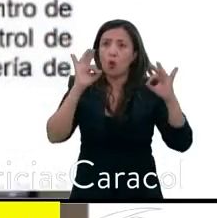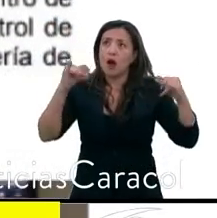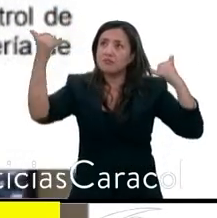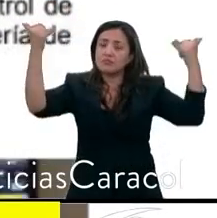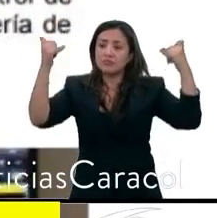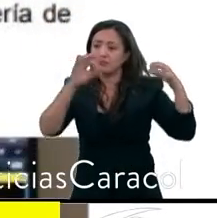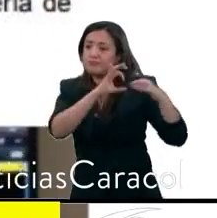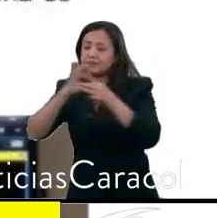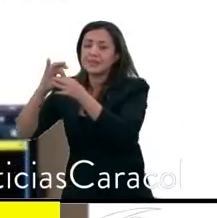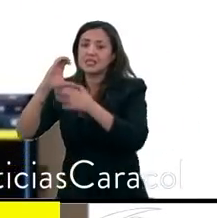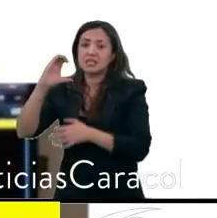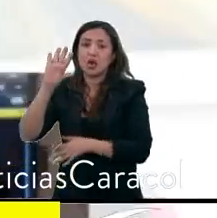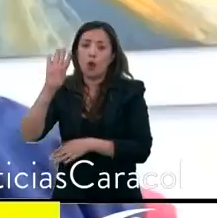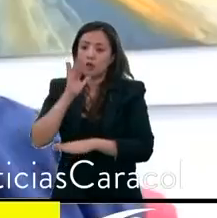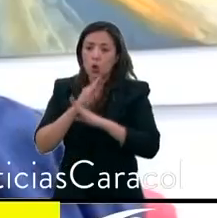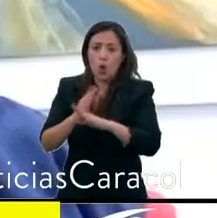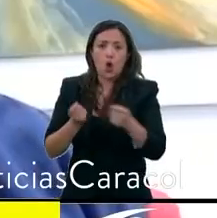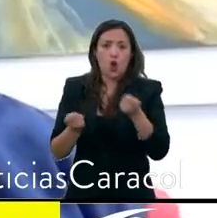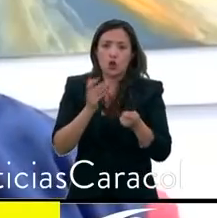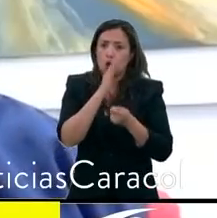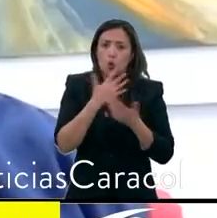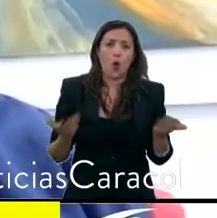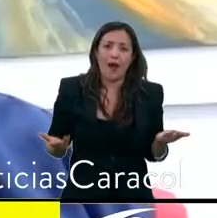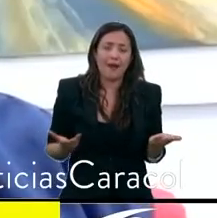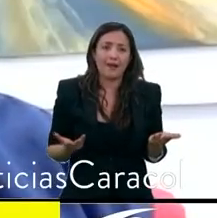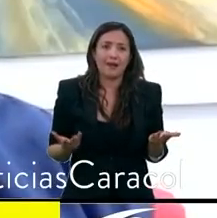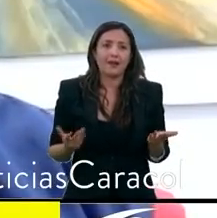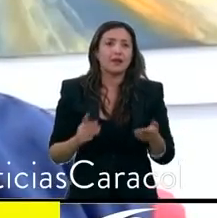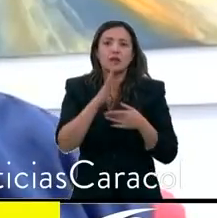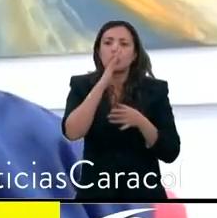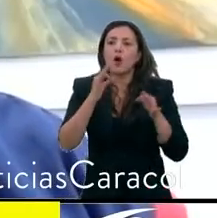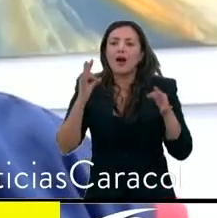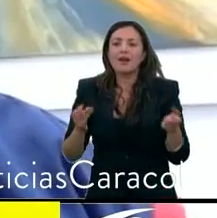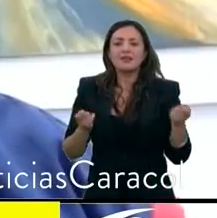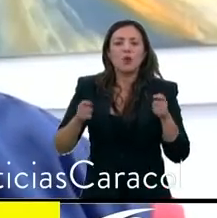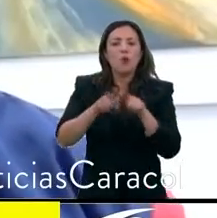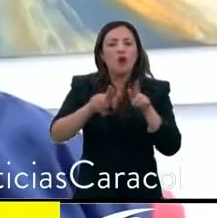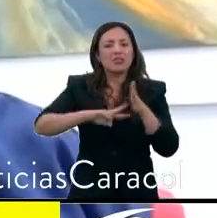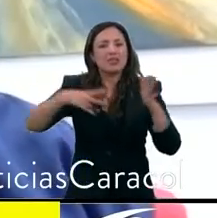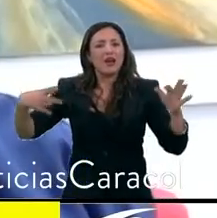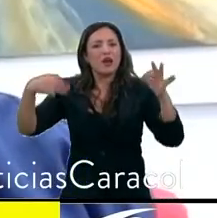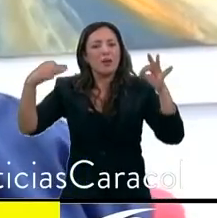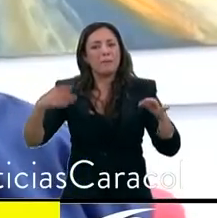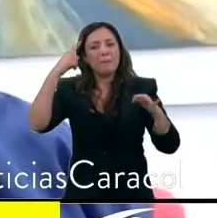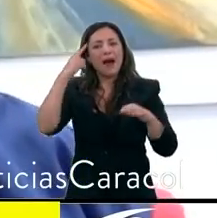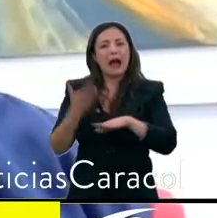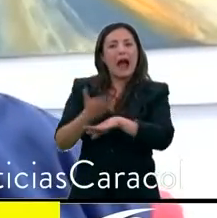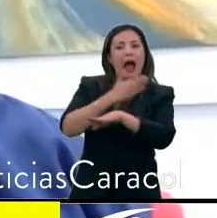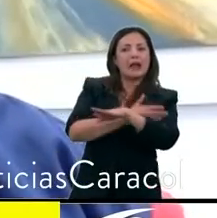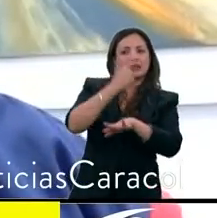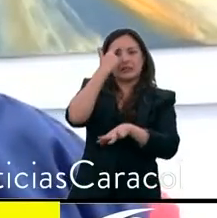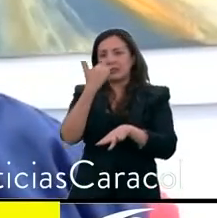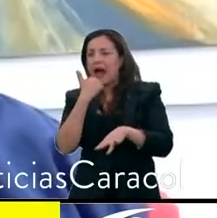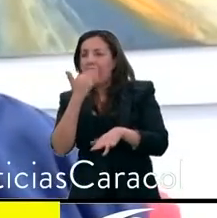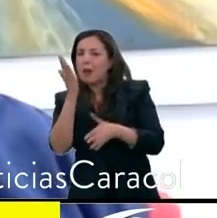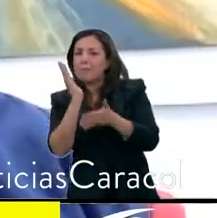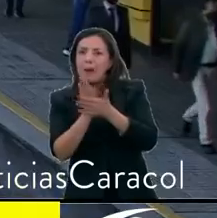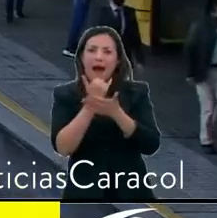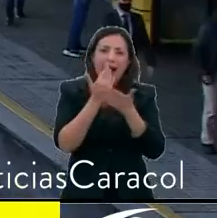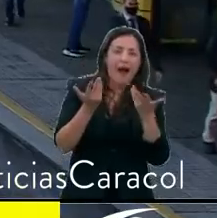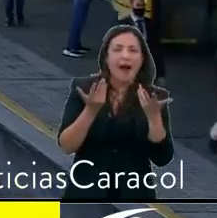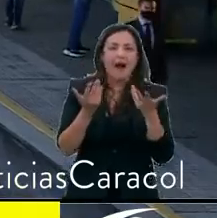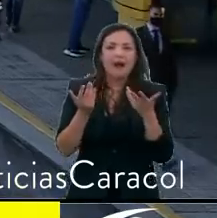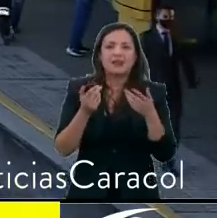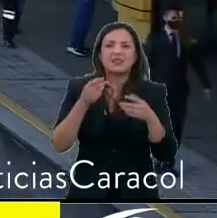no se pueden contar con herramientas tecnológicas para prevenir sobre todo los diferentes